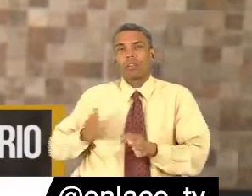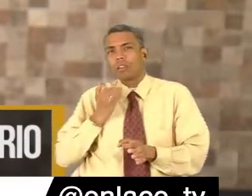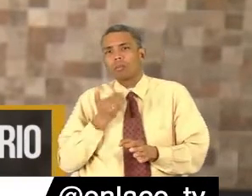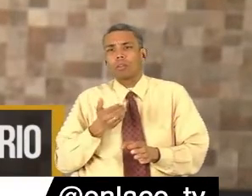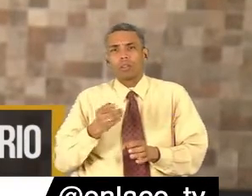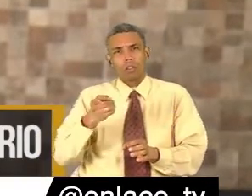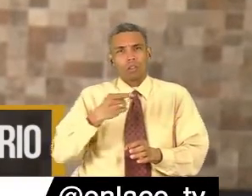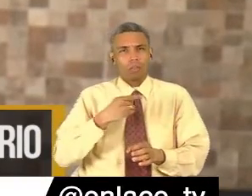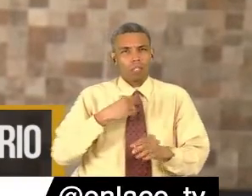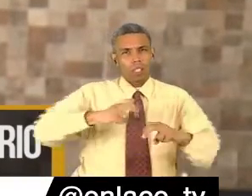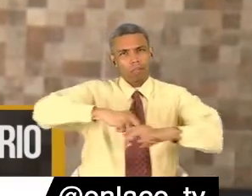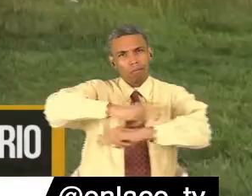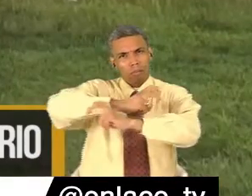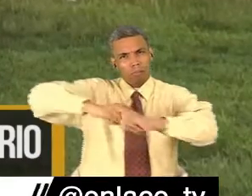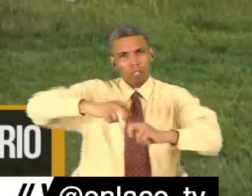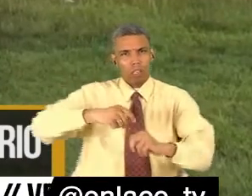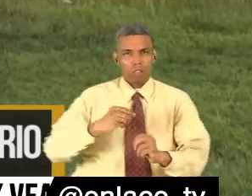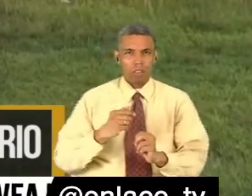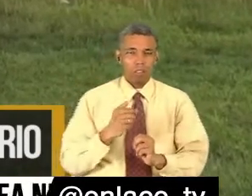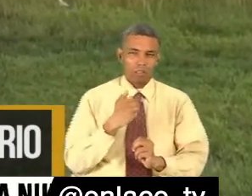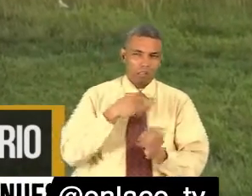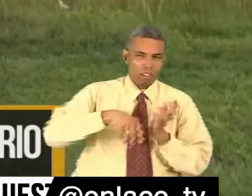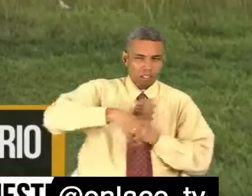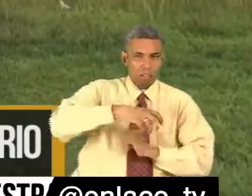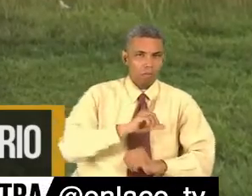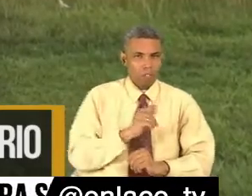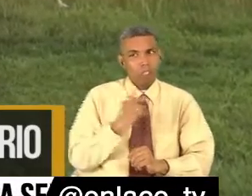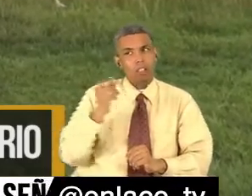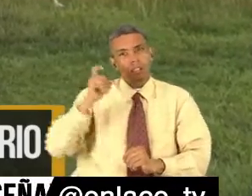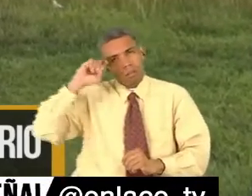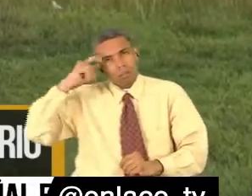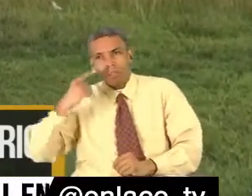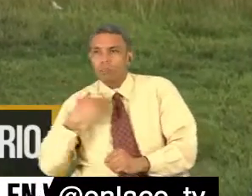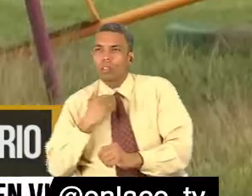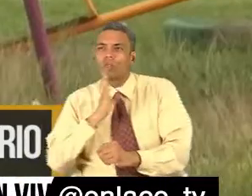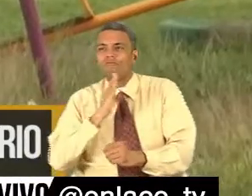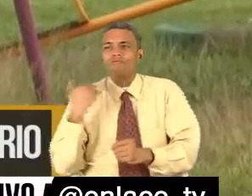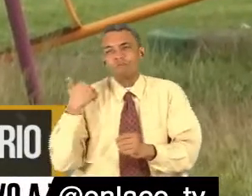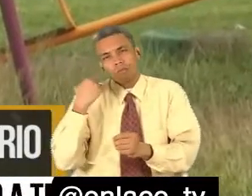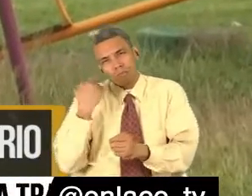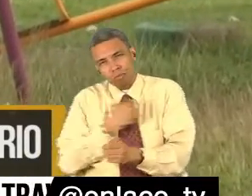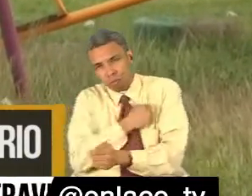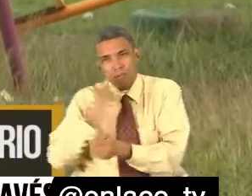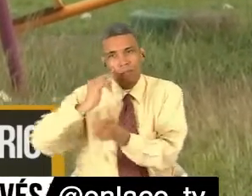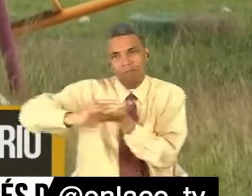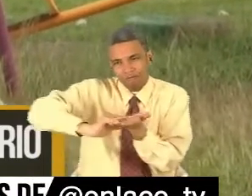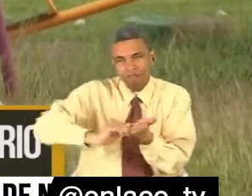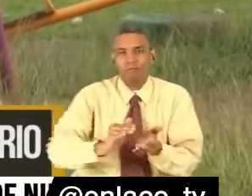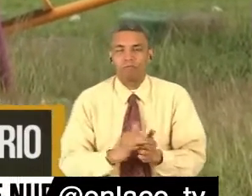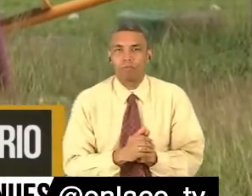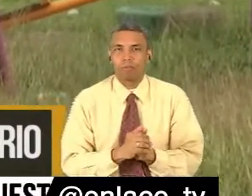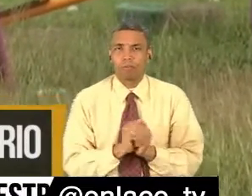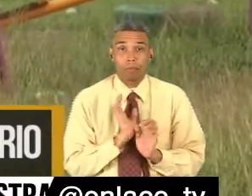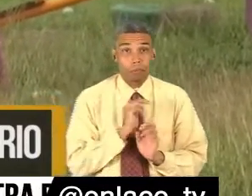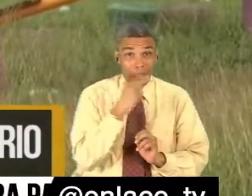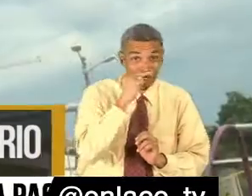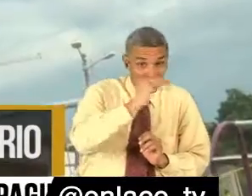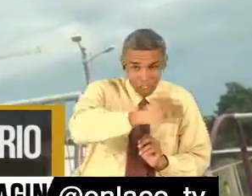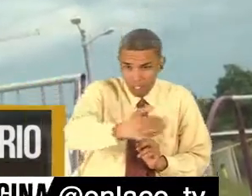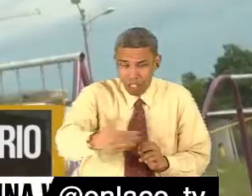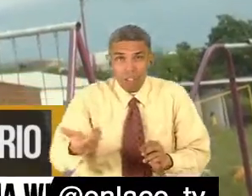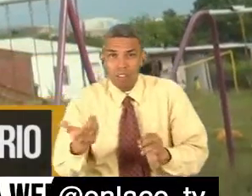queremos que nos ayuden. Maleza, juegos en malas condiciones e inseguridad para los niños se percibe en este